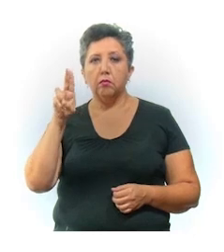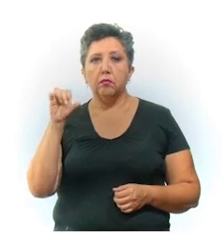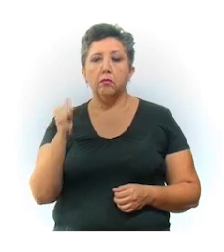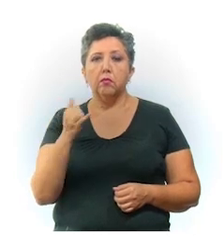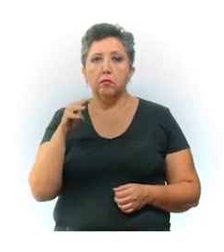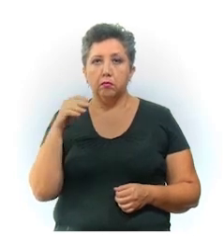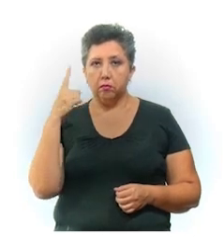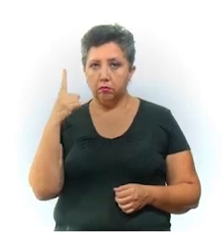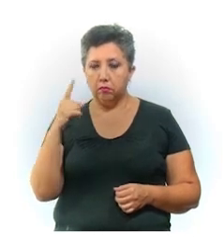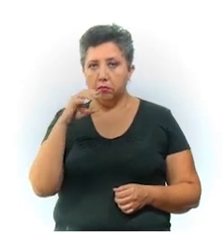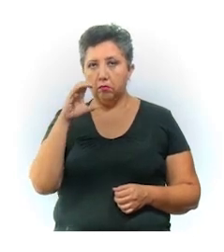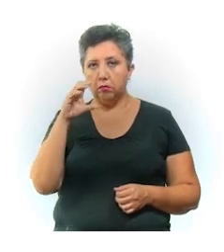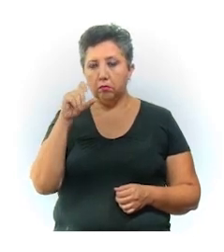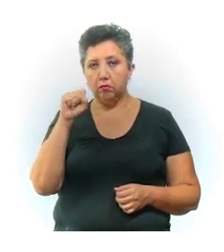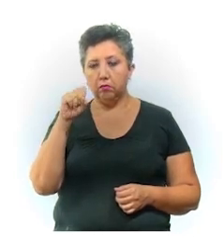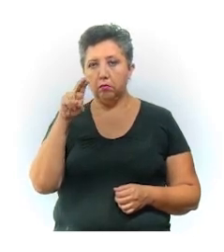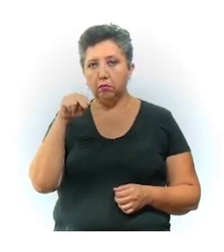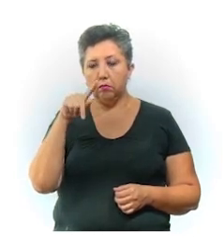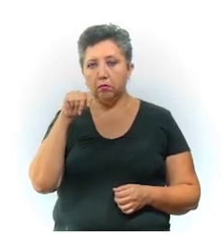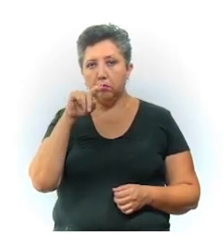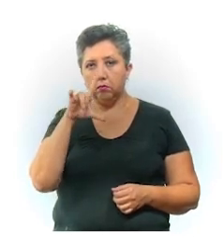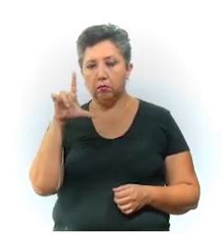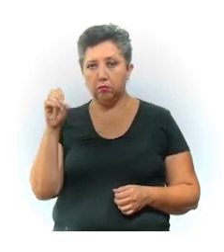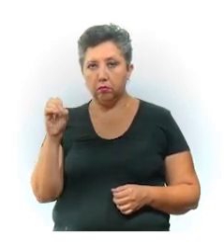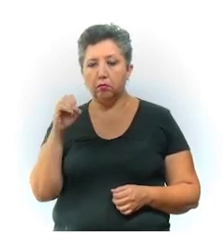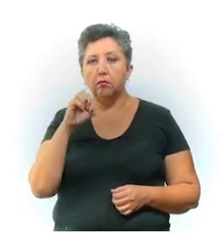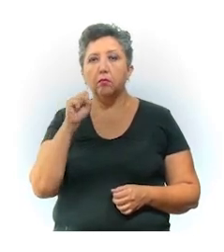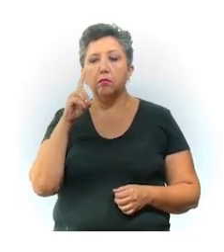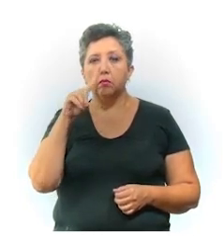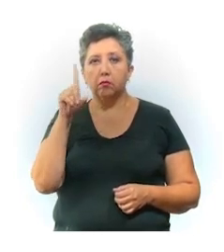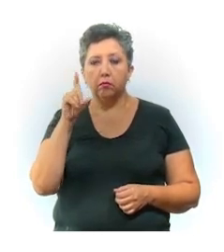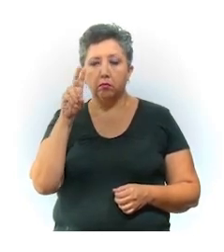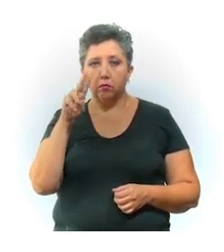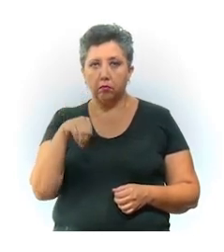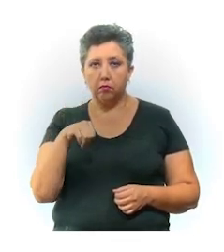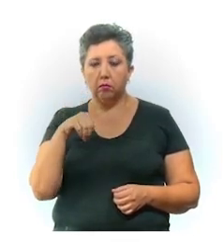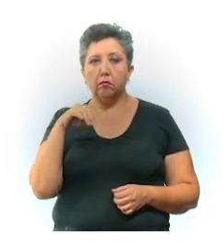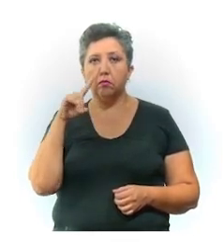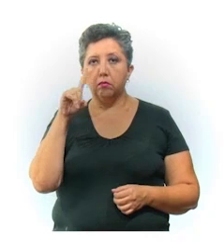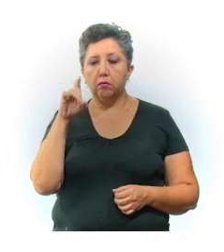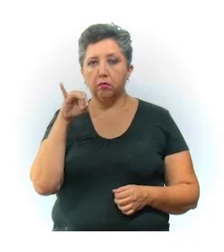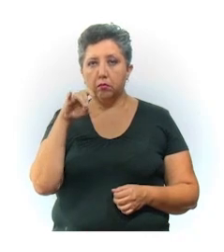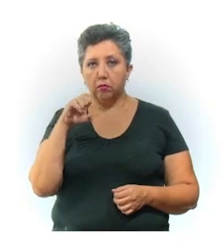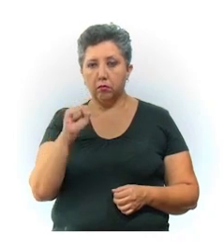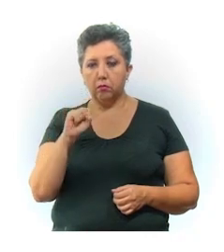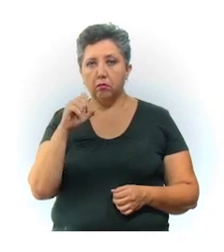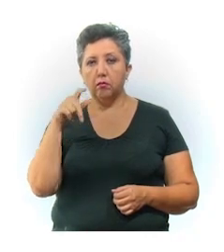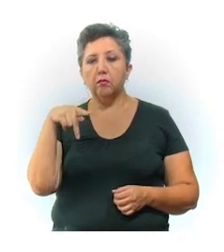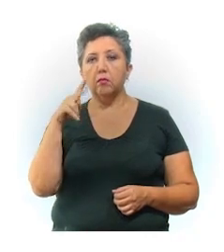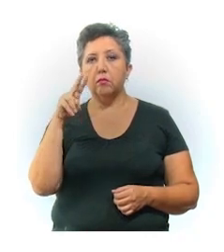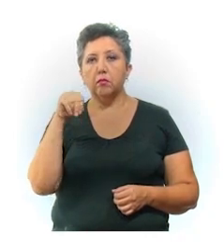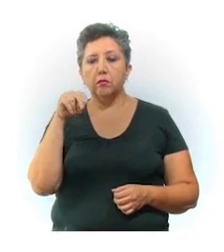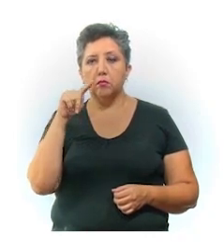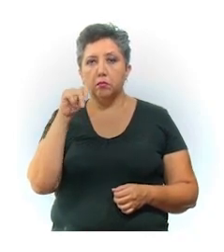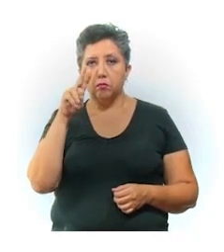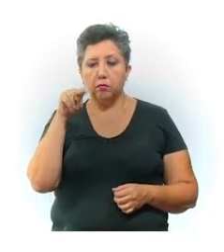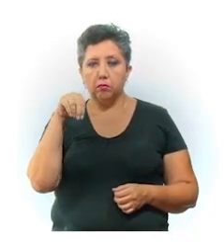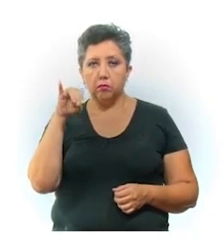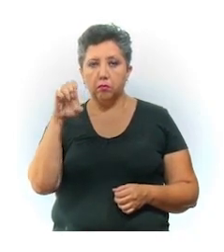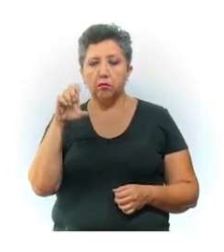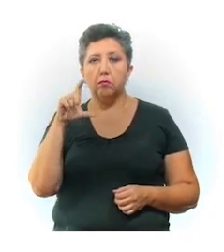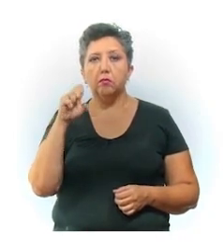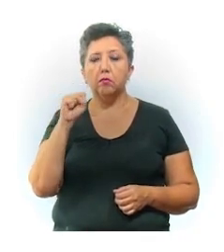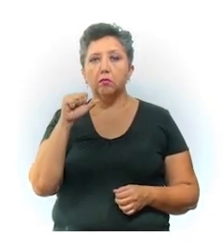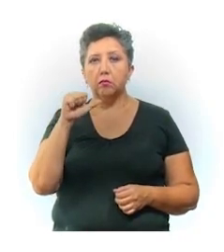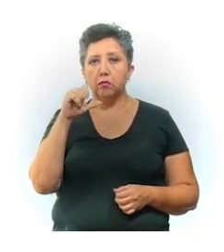Guayma y 1 en Cenotillo, Chipchulú Pueblo, San, Tzemul, Silam de Bravo, Cantunil, Oxcuxcap,